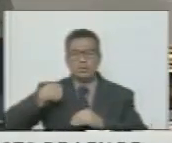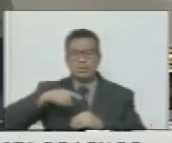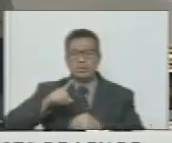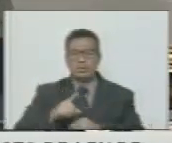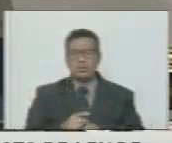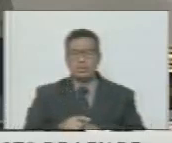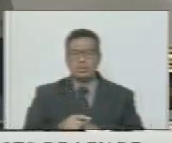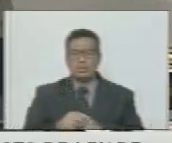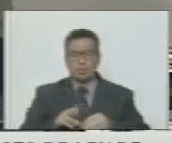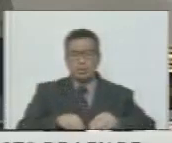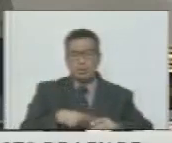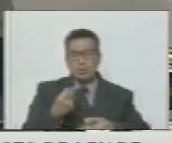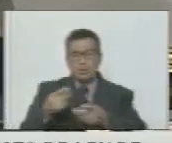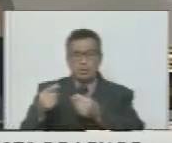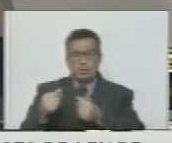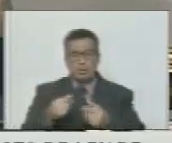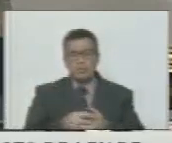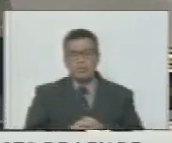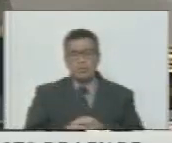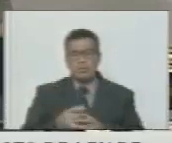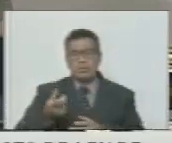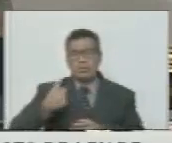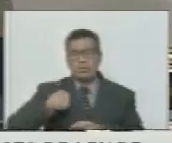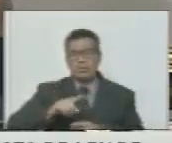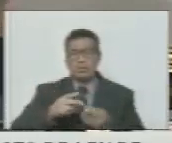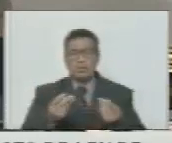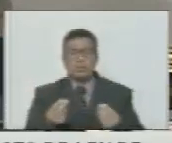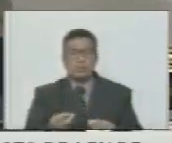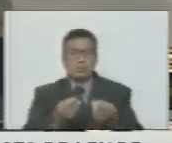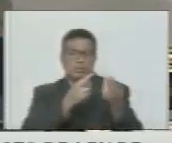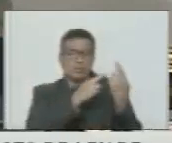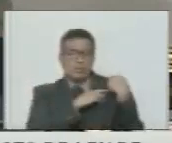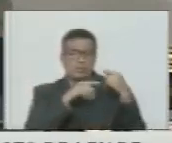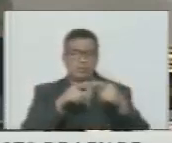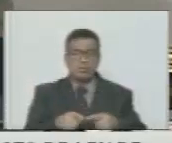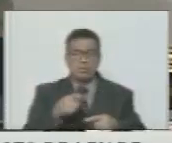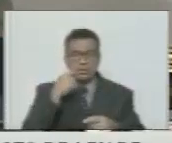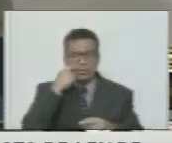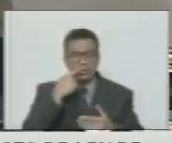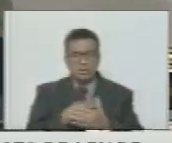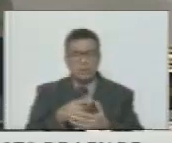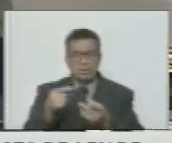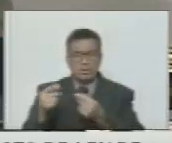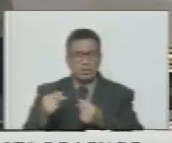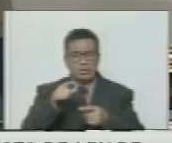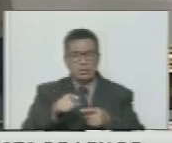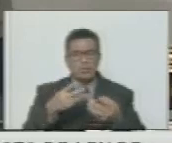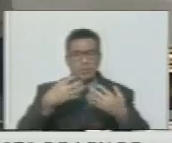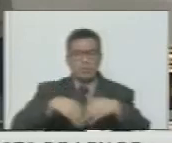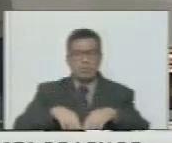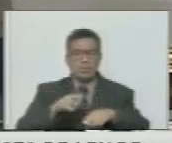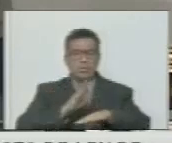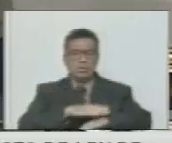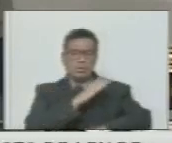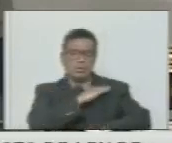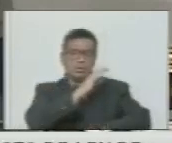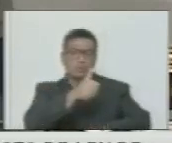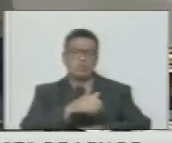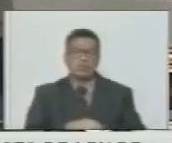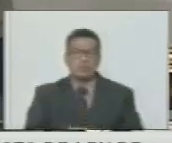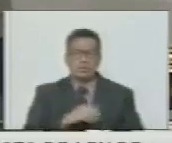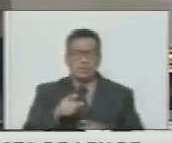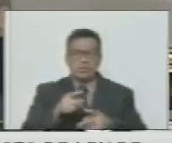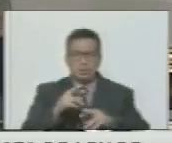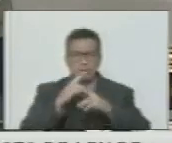se necesita tener suficiente capacidad económica? ¿Tienen responsabilidad desde el punto de vista económico los miembros de la junta